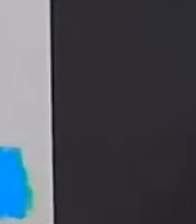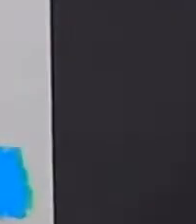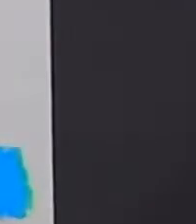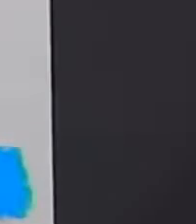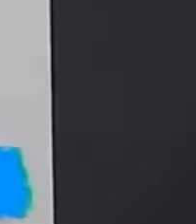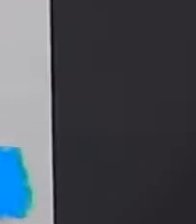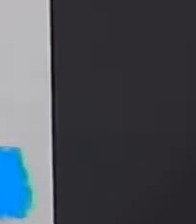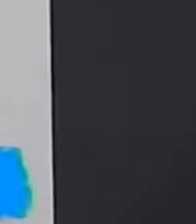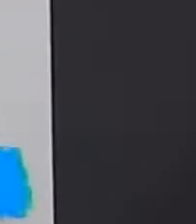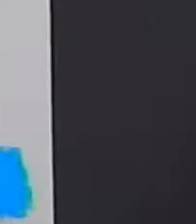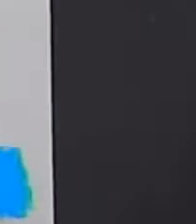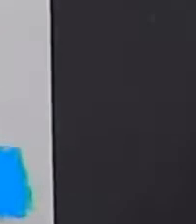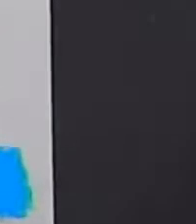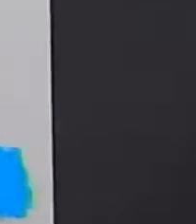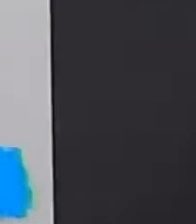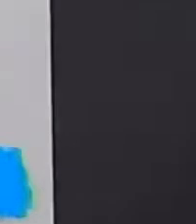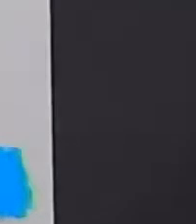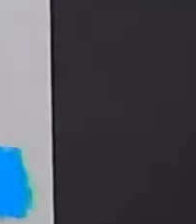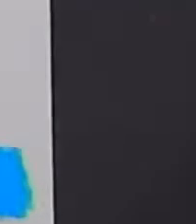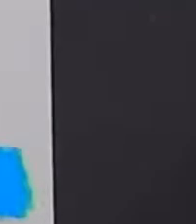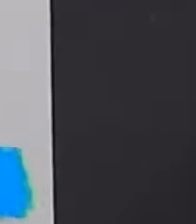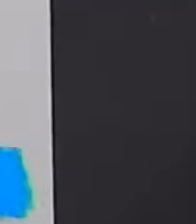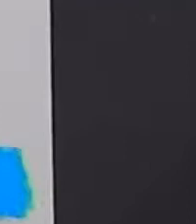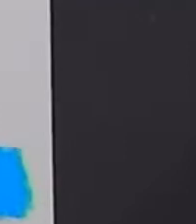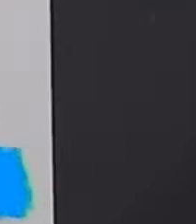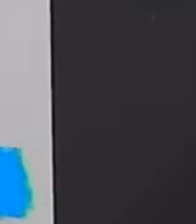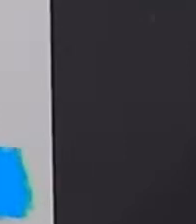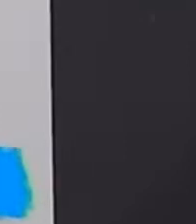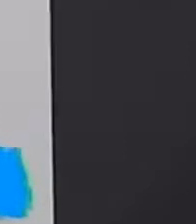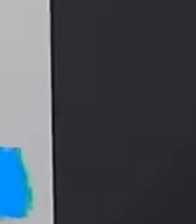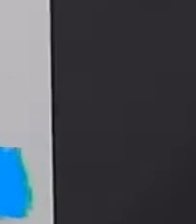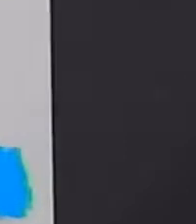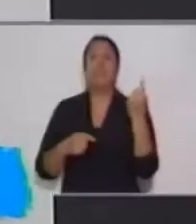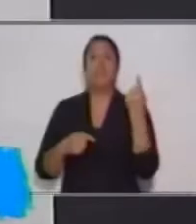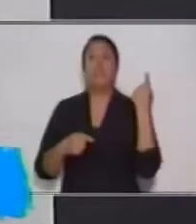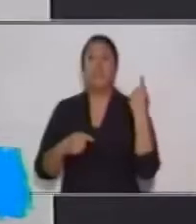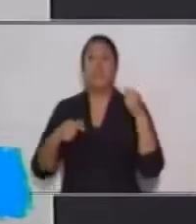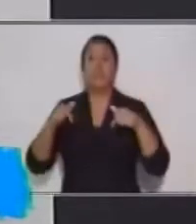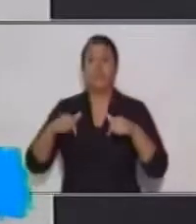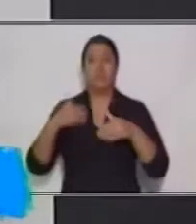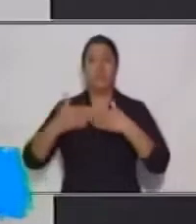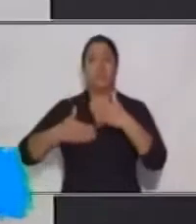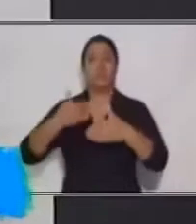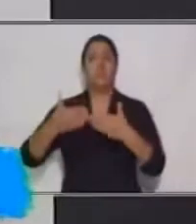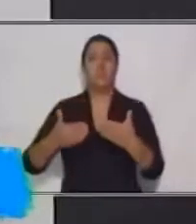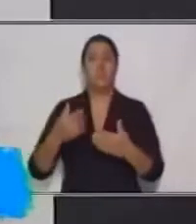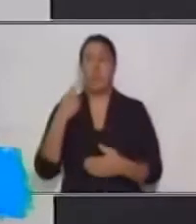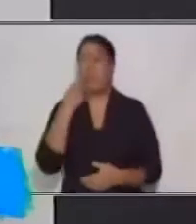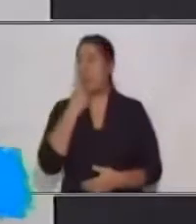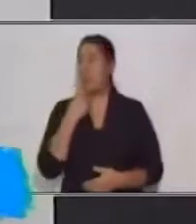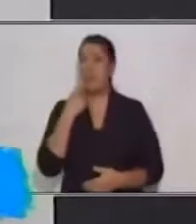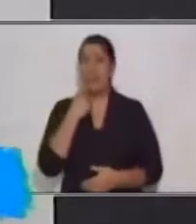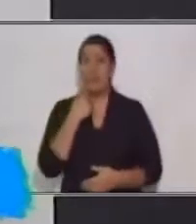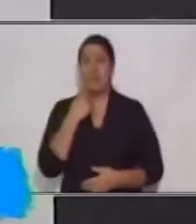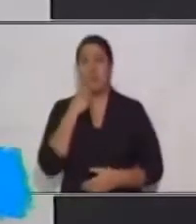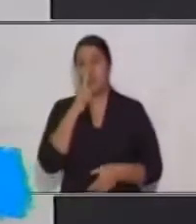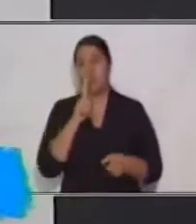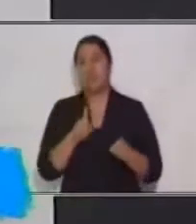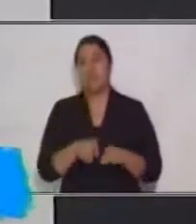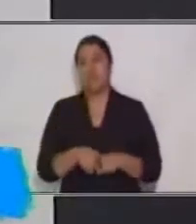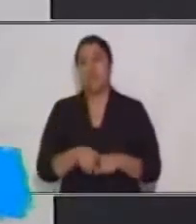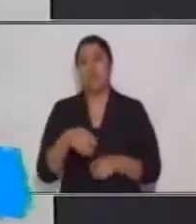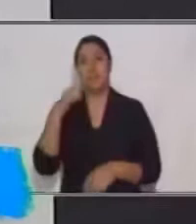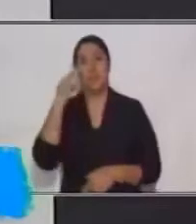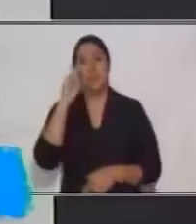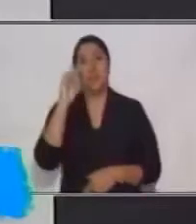a dar cuenta cómo la lengua es fundamental también dentro de este proceso y los labios por supuesto. Porque al momento de que hacemos